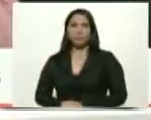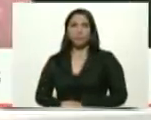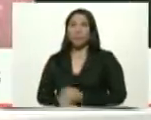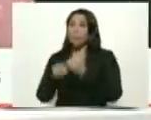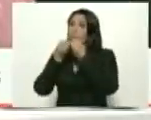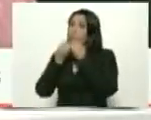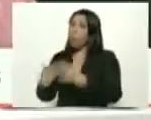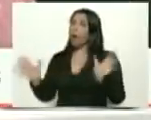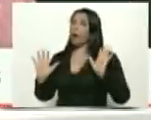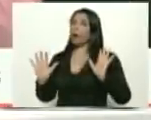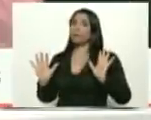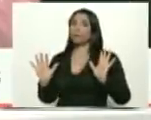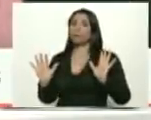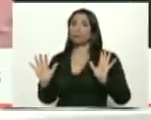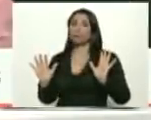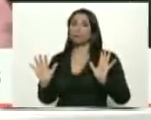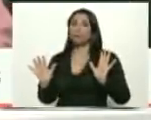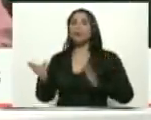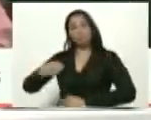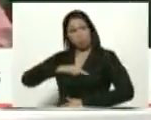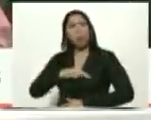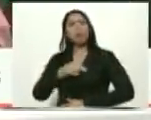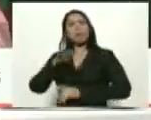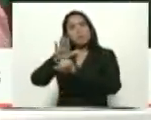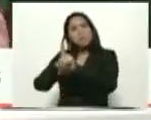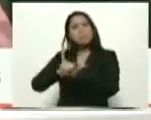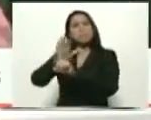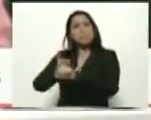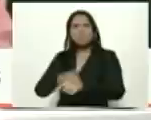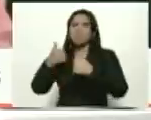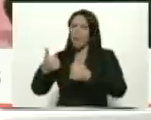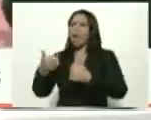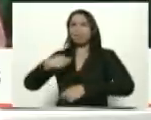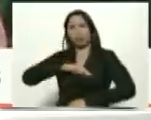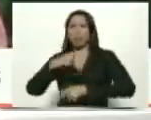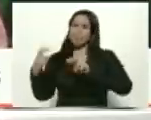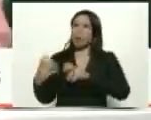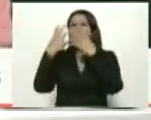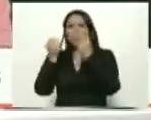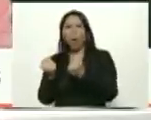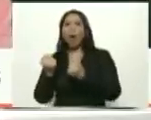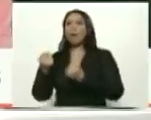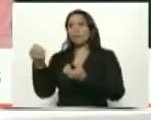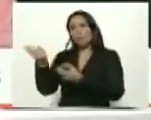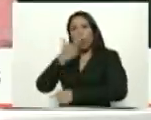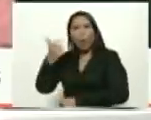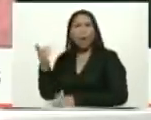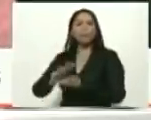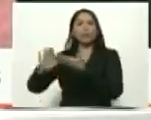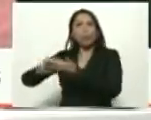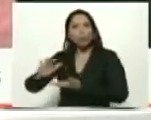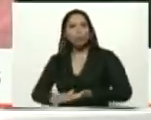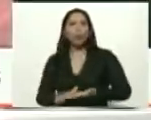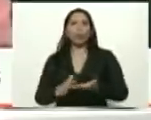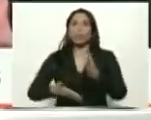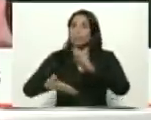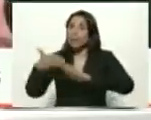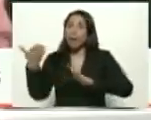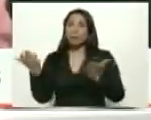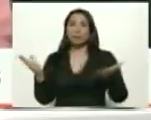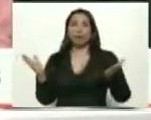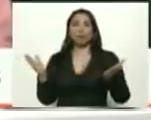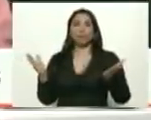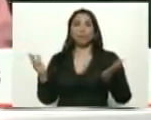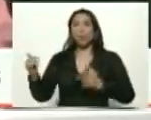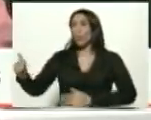buenas, somos muy buenos, nos entendemos, buscamos soluciones, salidas